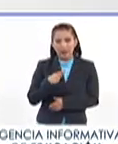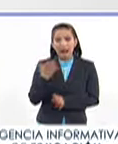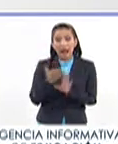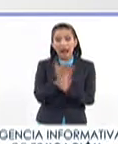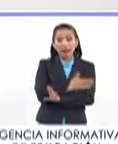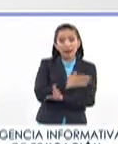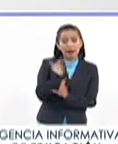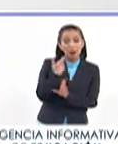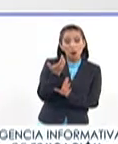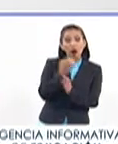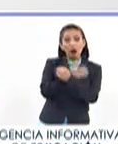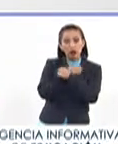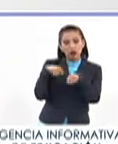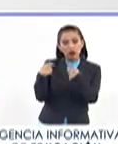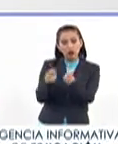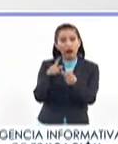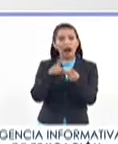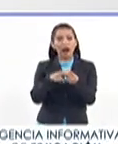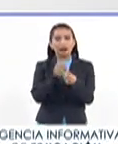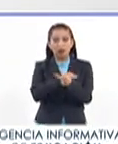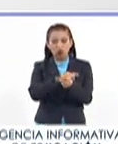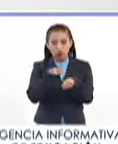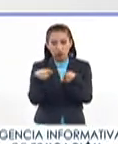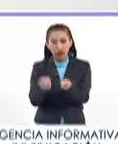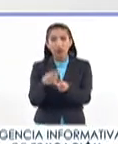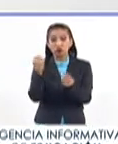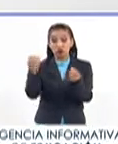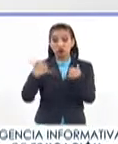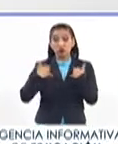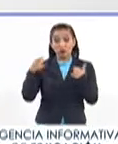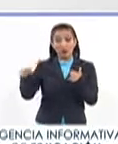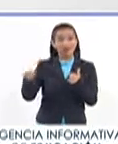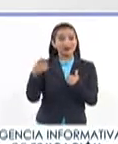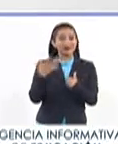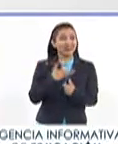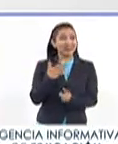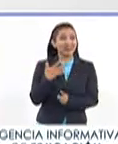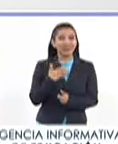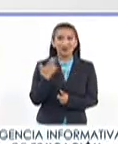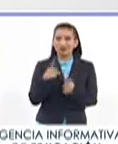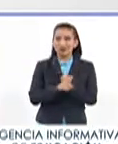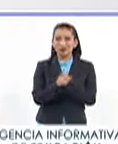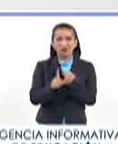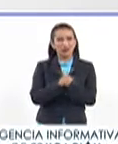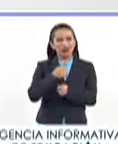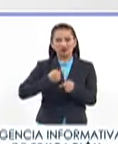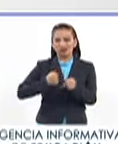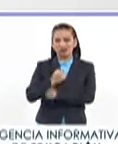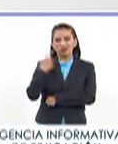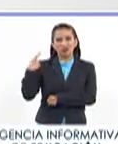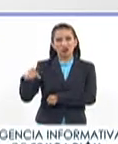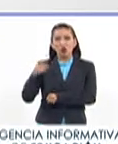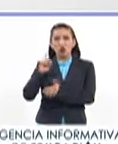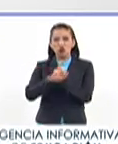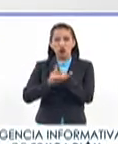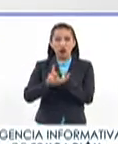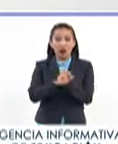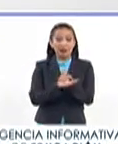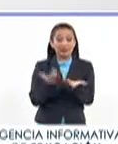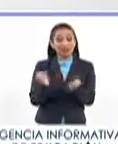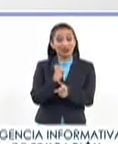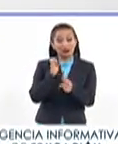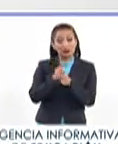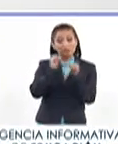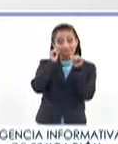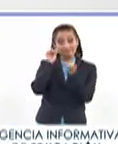garantizar la educación, garantizar la salud. Muchos de estos chicos traen problemas de violencia y de adicciones. Entonces